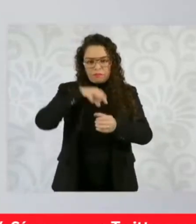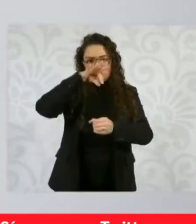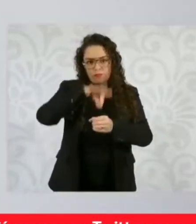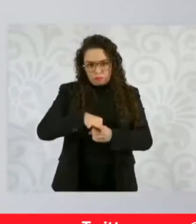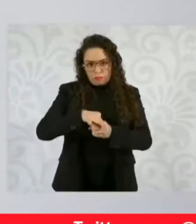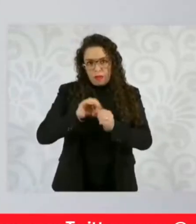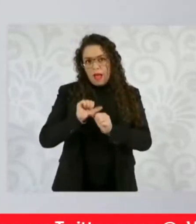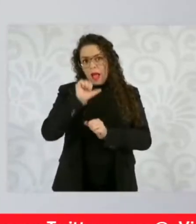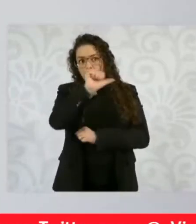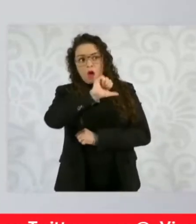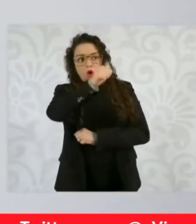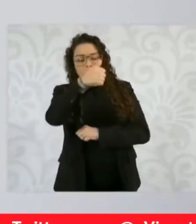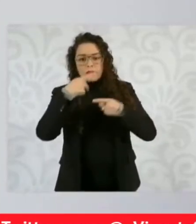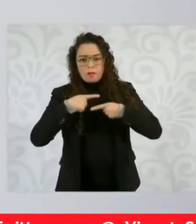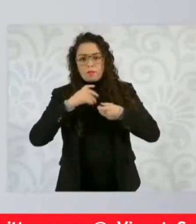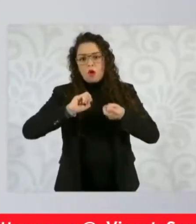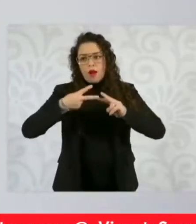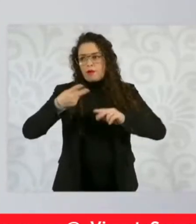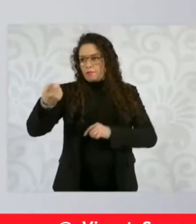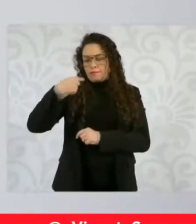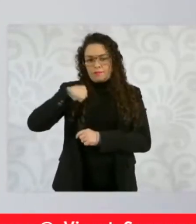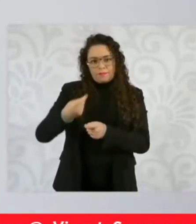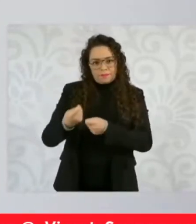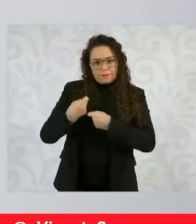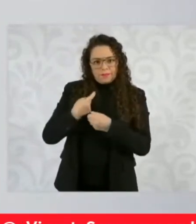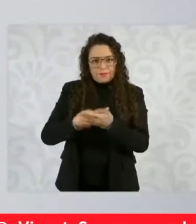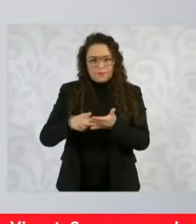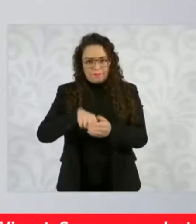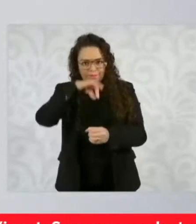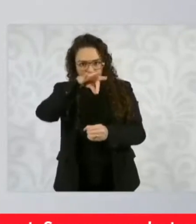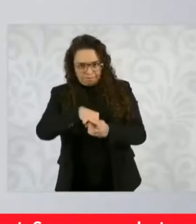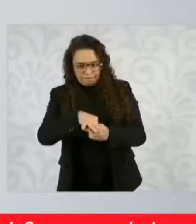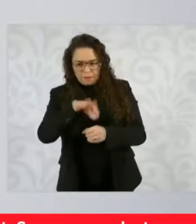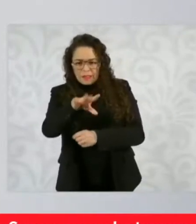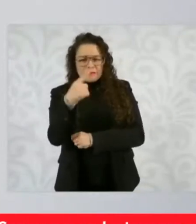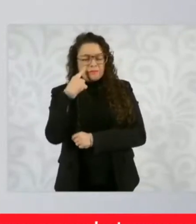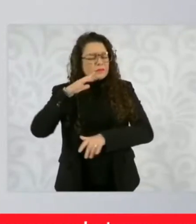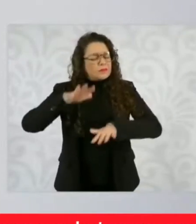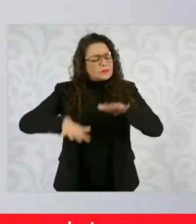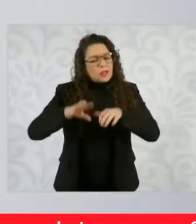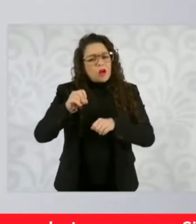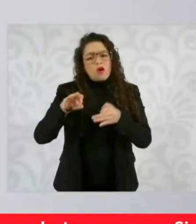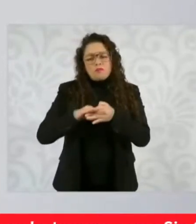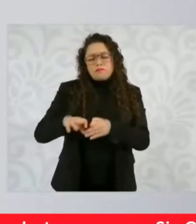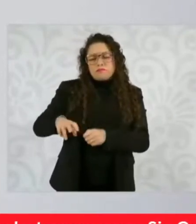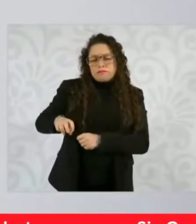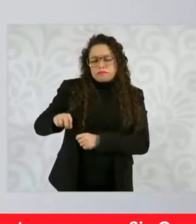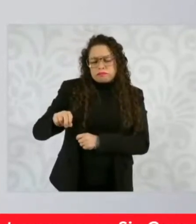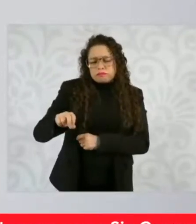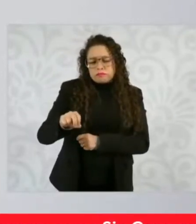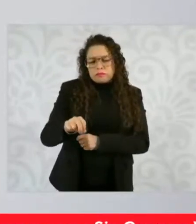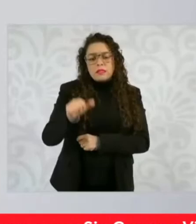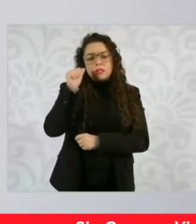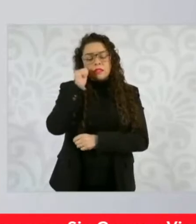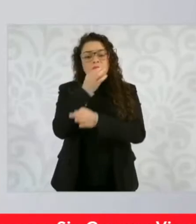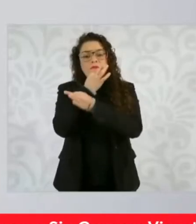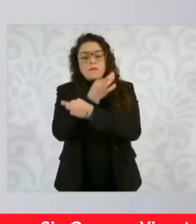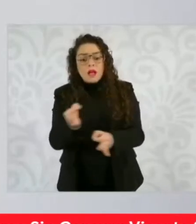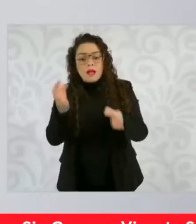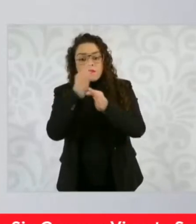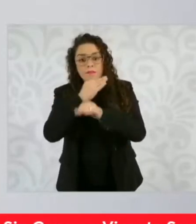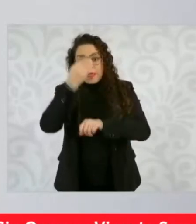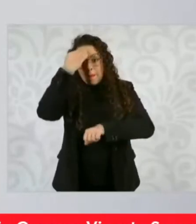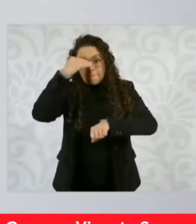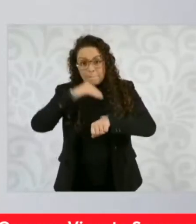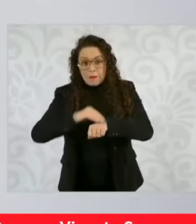que me gustaría emitir al respecto es que muchas veces o frecuentemente enunciamos un día como hoy como cuando